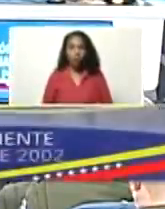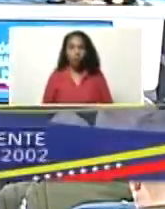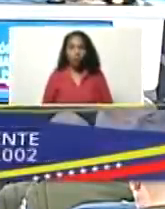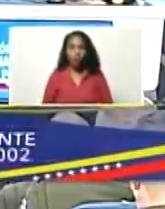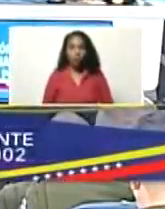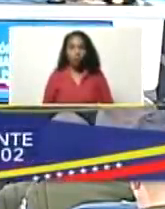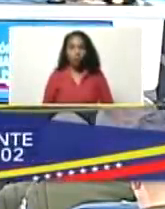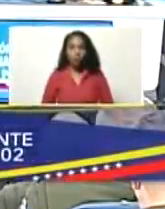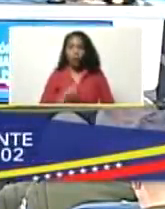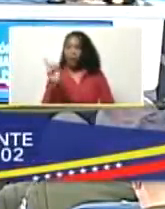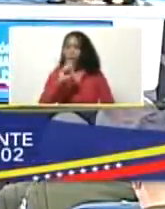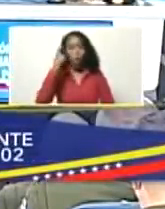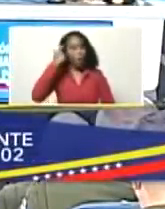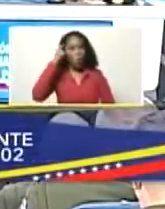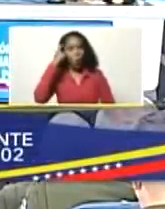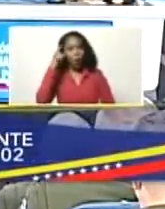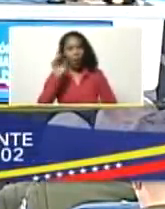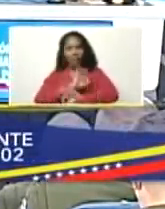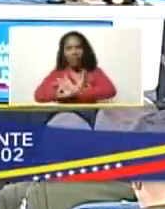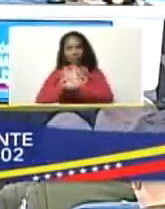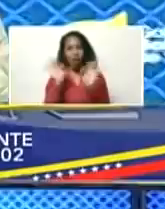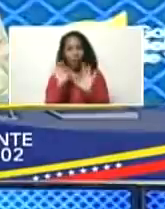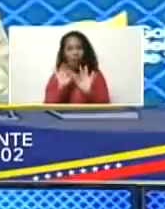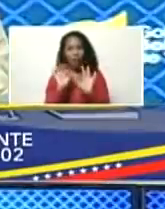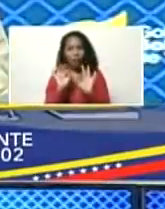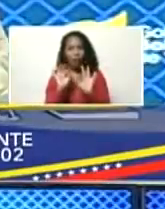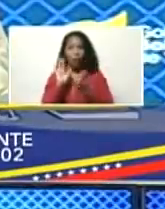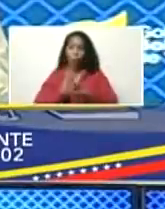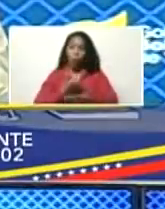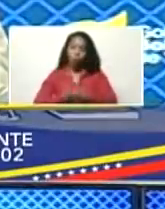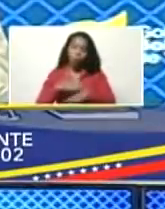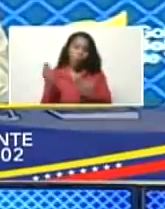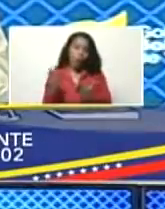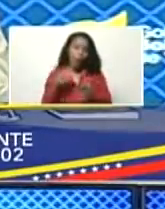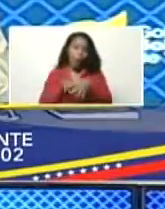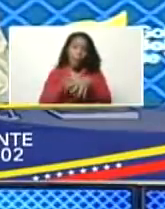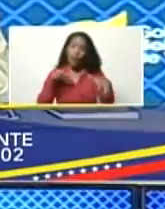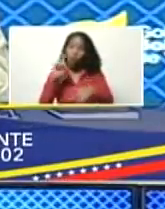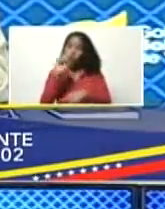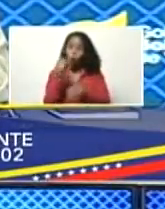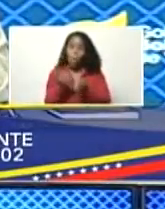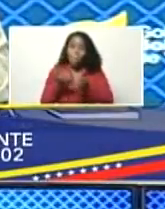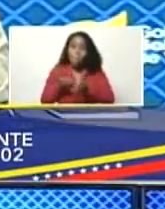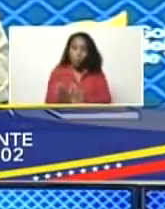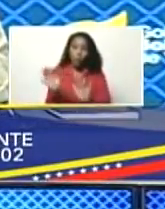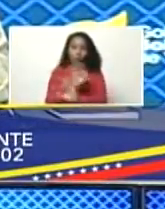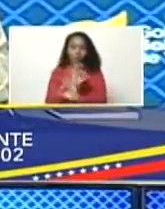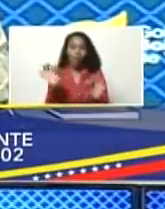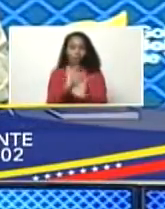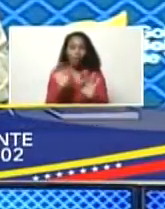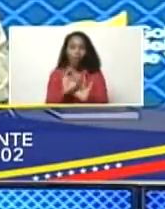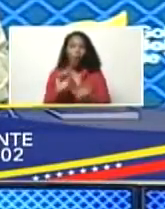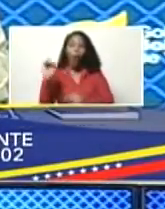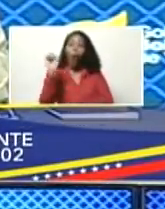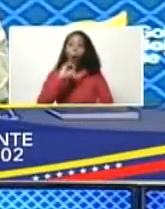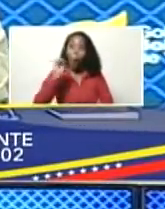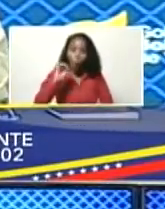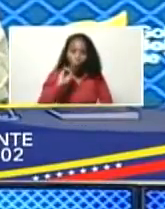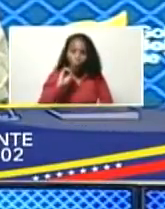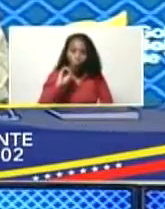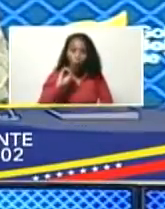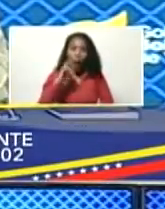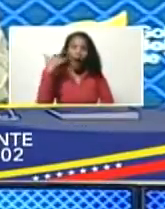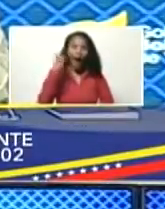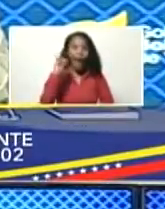que o no recuerdan nada, porque la mayoría no había nacido, o